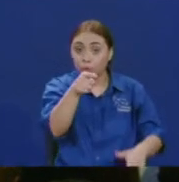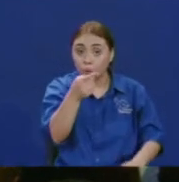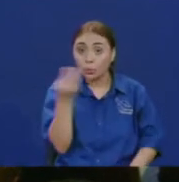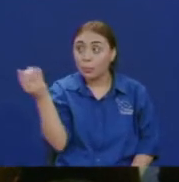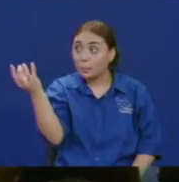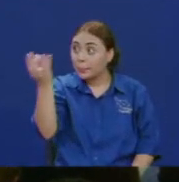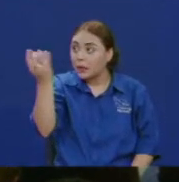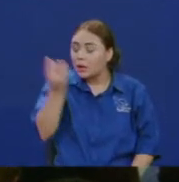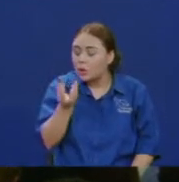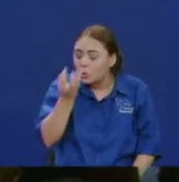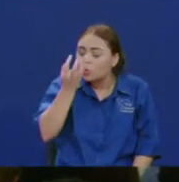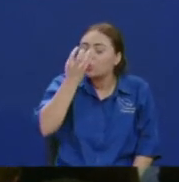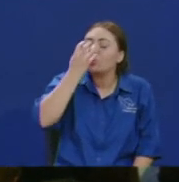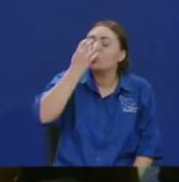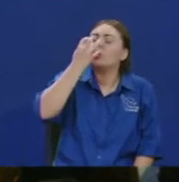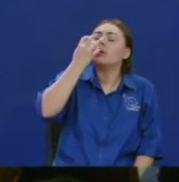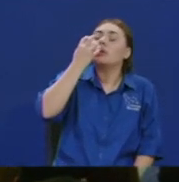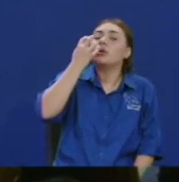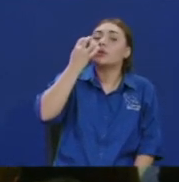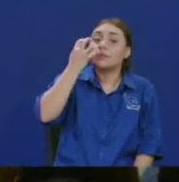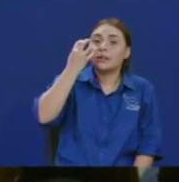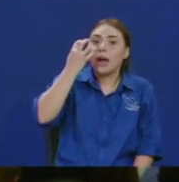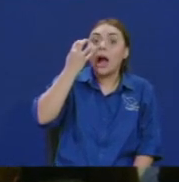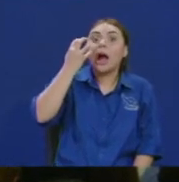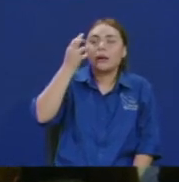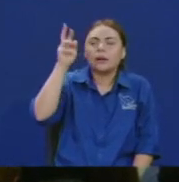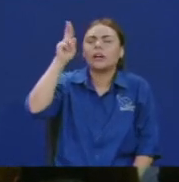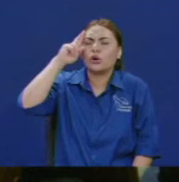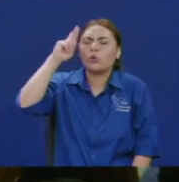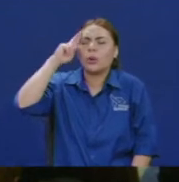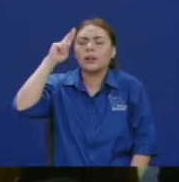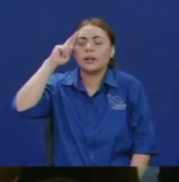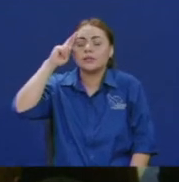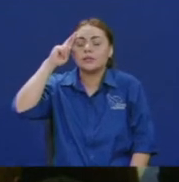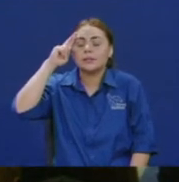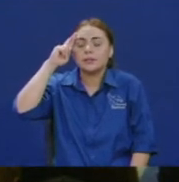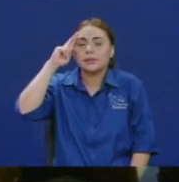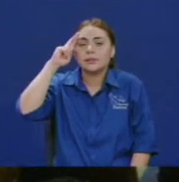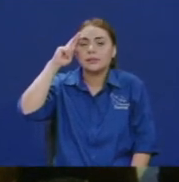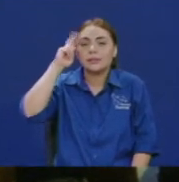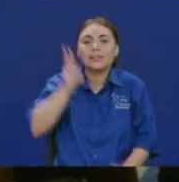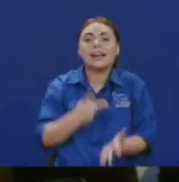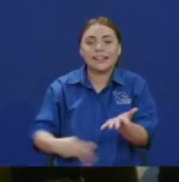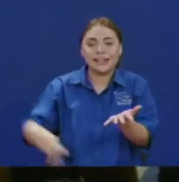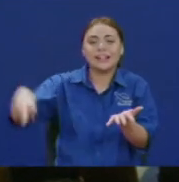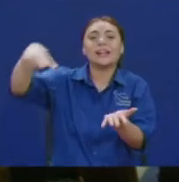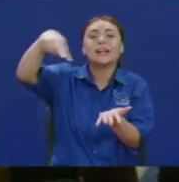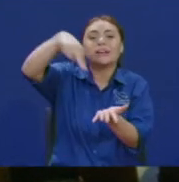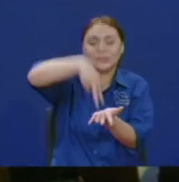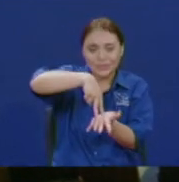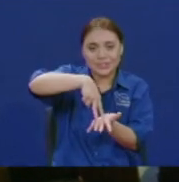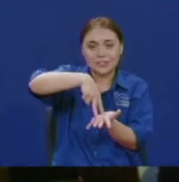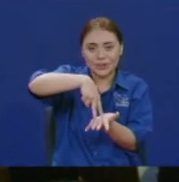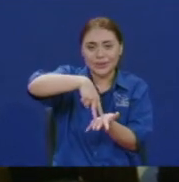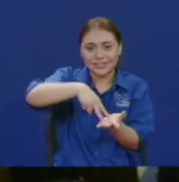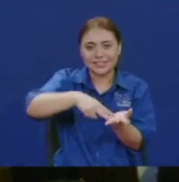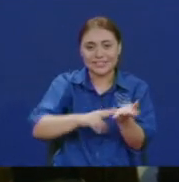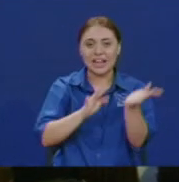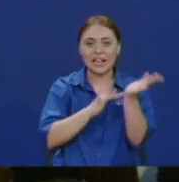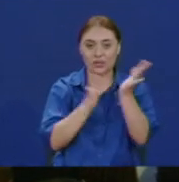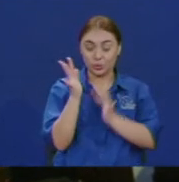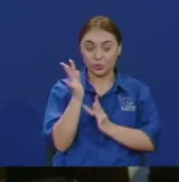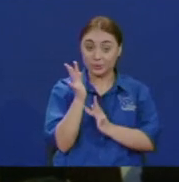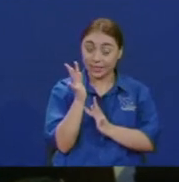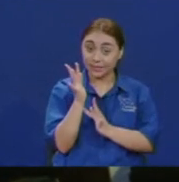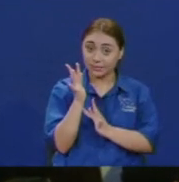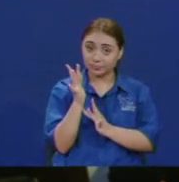también, no se podía dejar nada. Y las entrañas son entrañas de misericordia. Entonces en la Pascua significaba todo